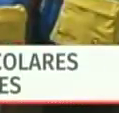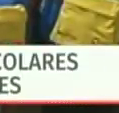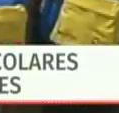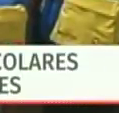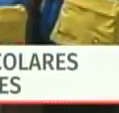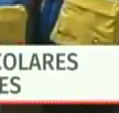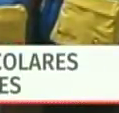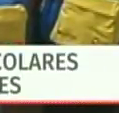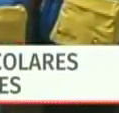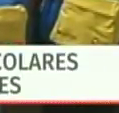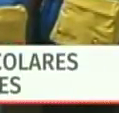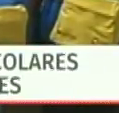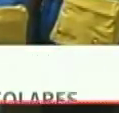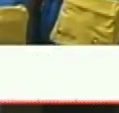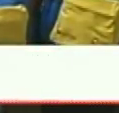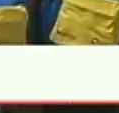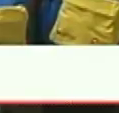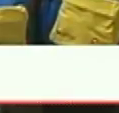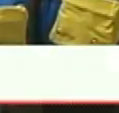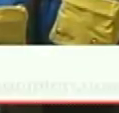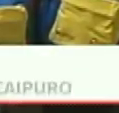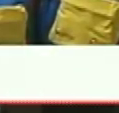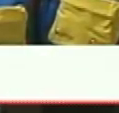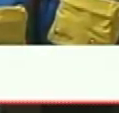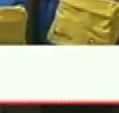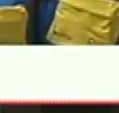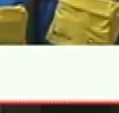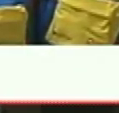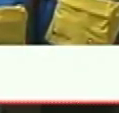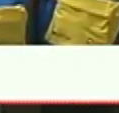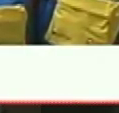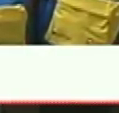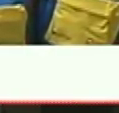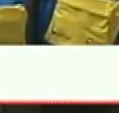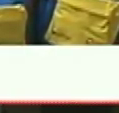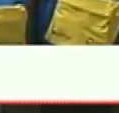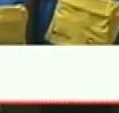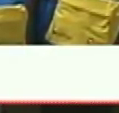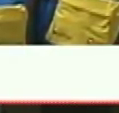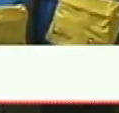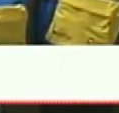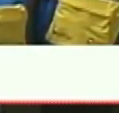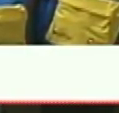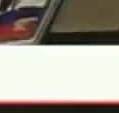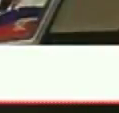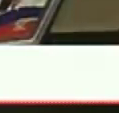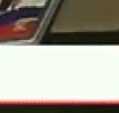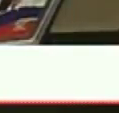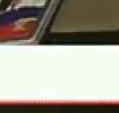con estos morrales tricolor para nuestros niños y niñas. Muchísimas gracias. Y le decimos a las dificultades que vengan